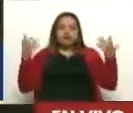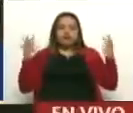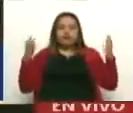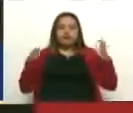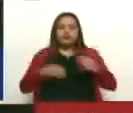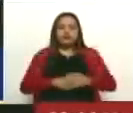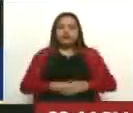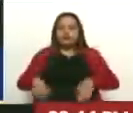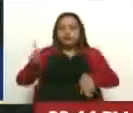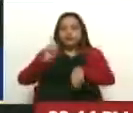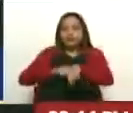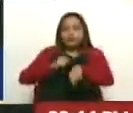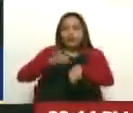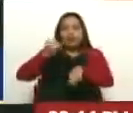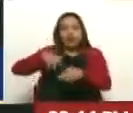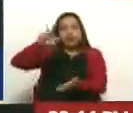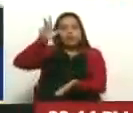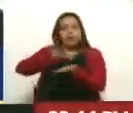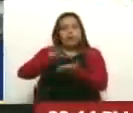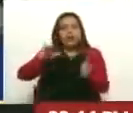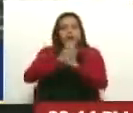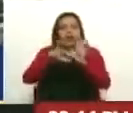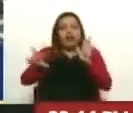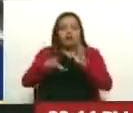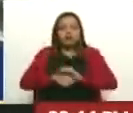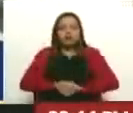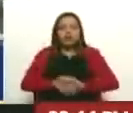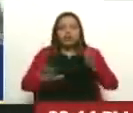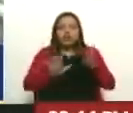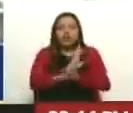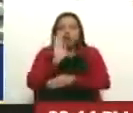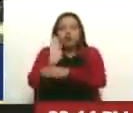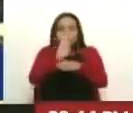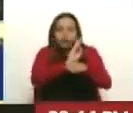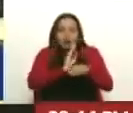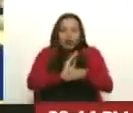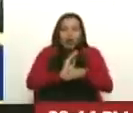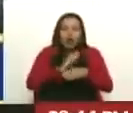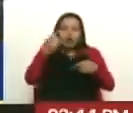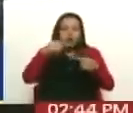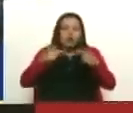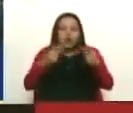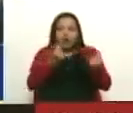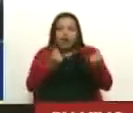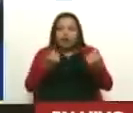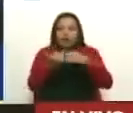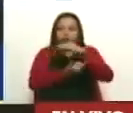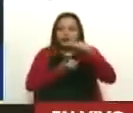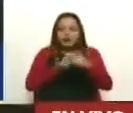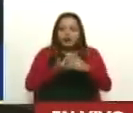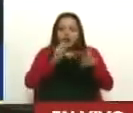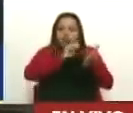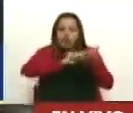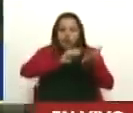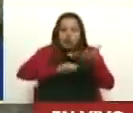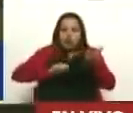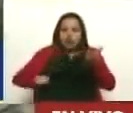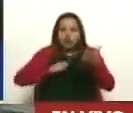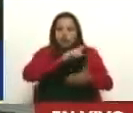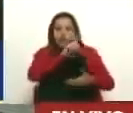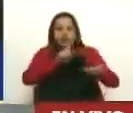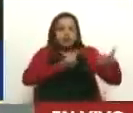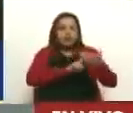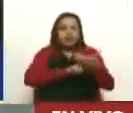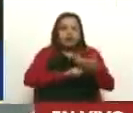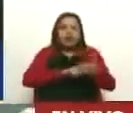Bien, a esta hora ha quedado sancionada la ley orgánica de extinción de dominio, redactada en una totalidad